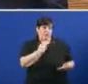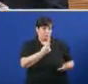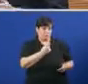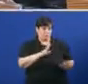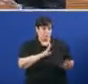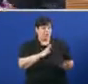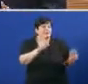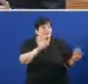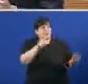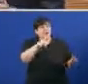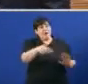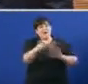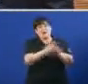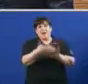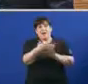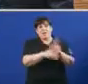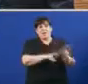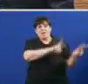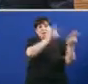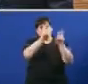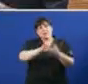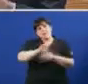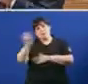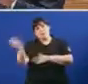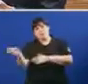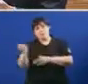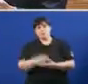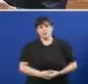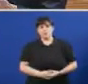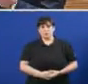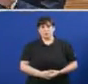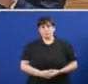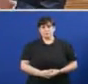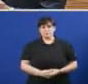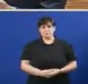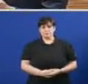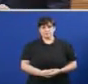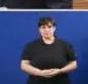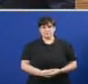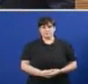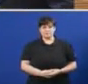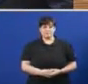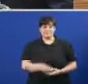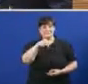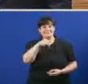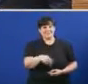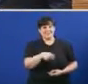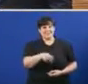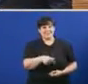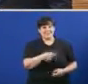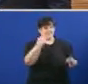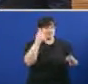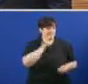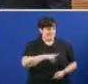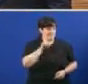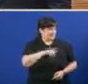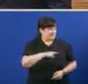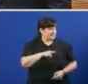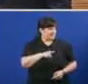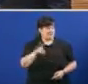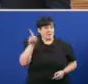falando é da sanidade pública e das insurias, das insidias, que vostede unha vez máis